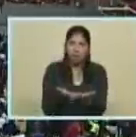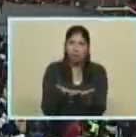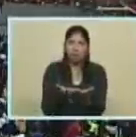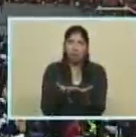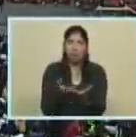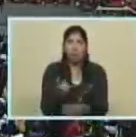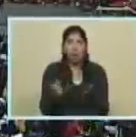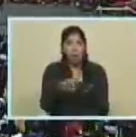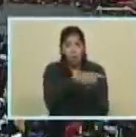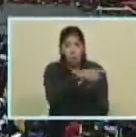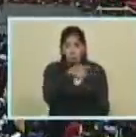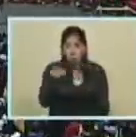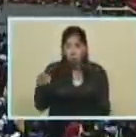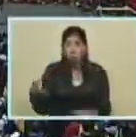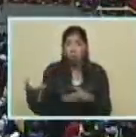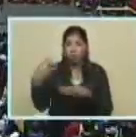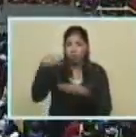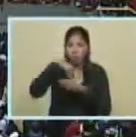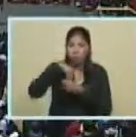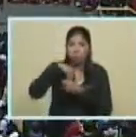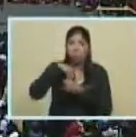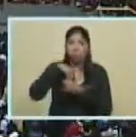que ustedes se hayan incorporado